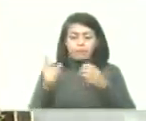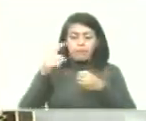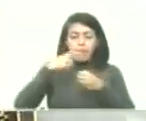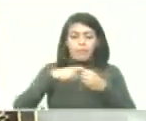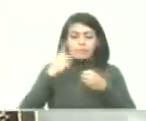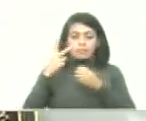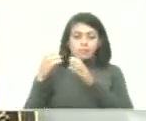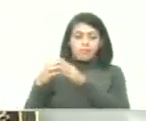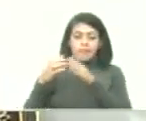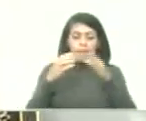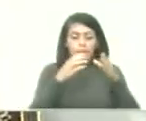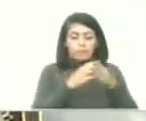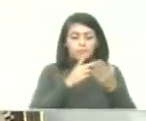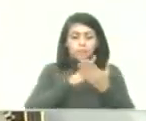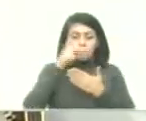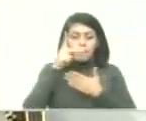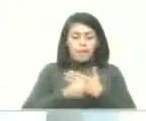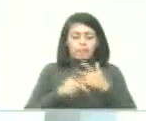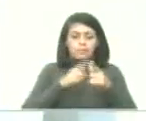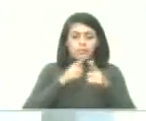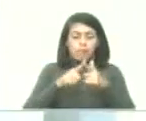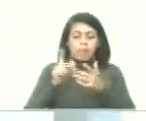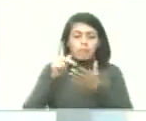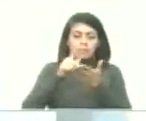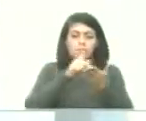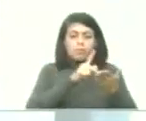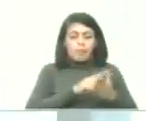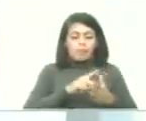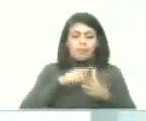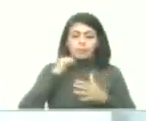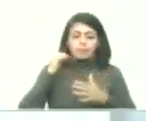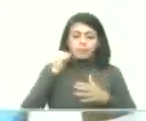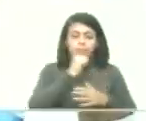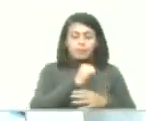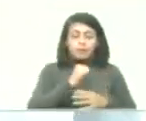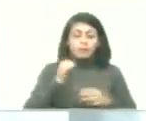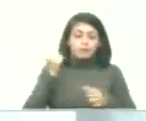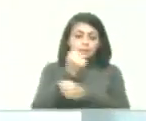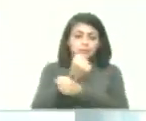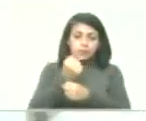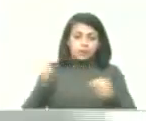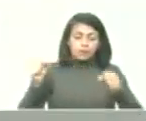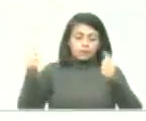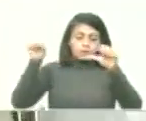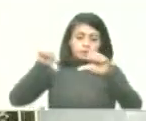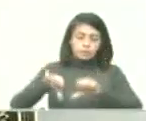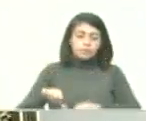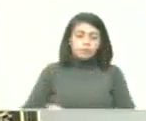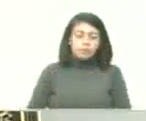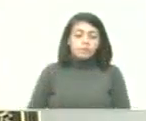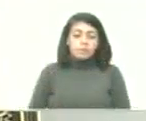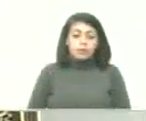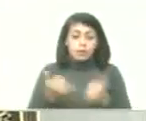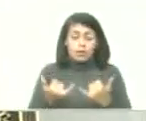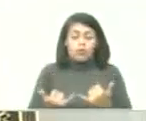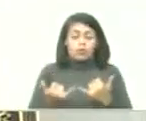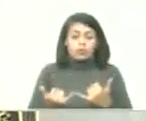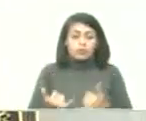dos grupos operativos que participaron en el magnicidio en grado de frustración. A estas